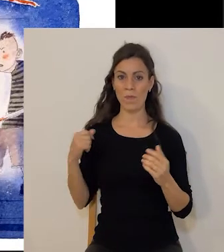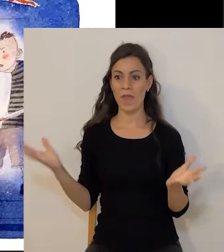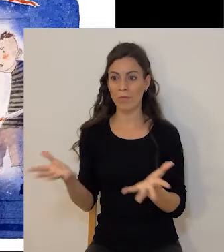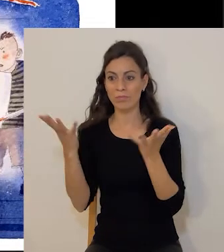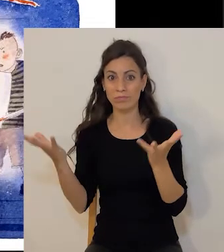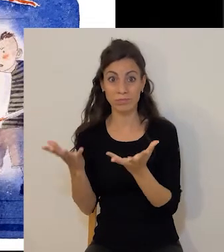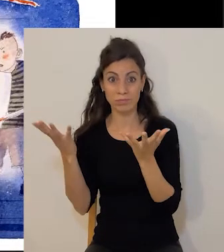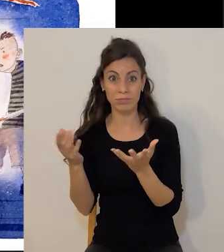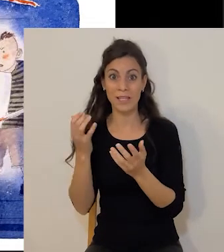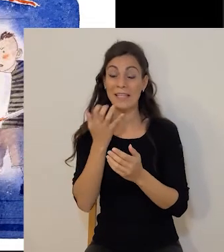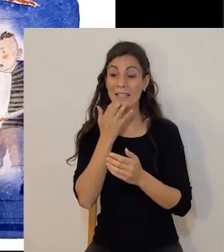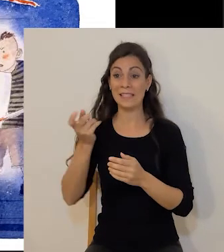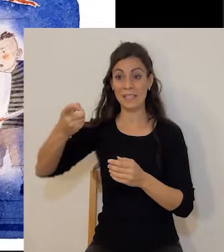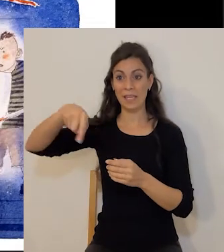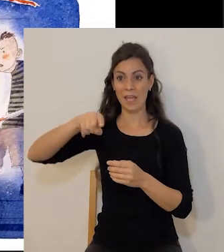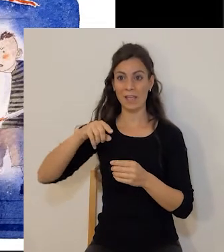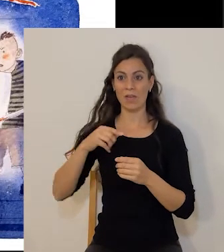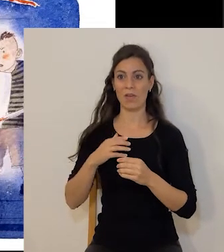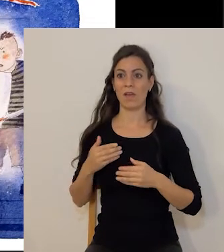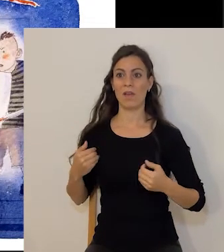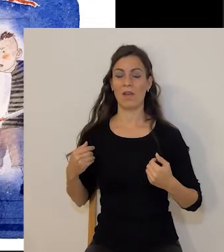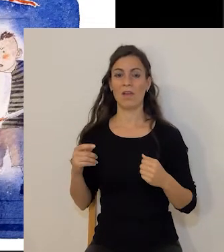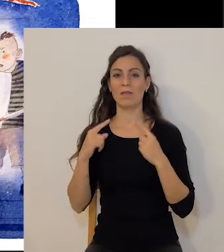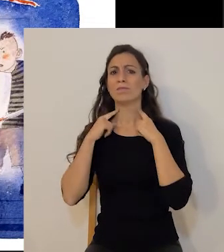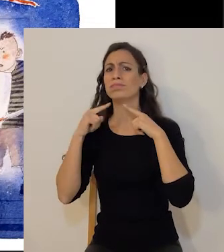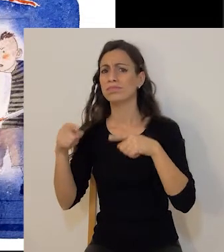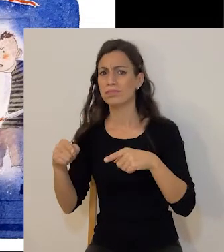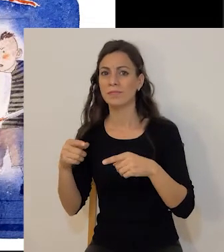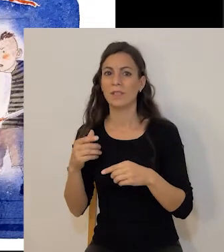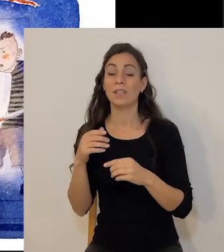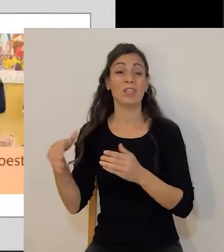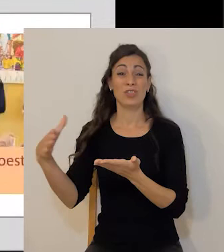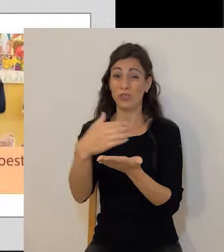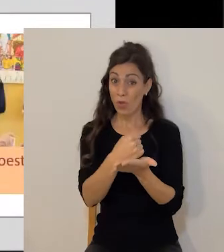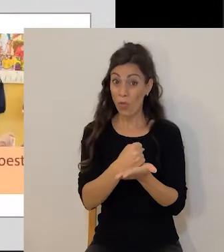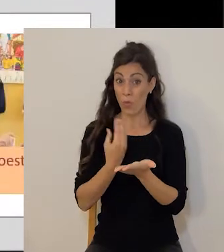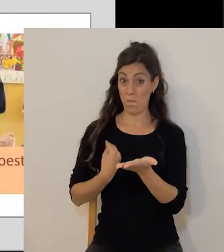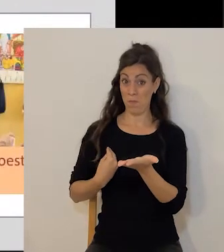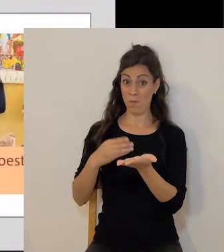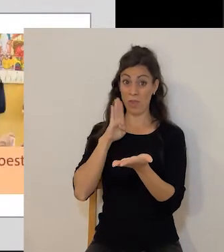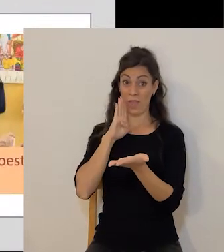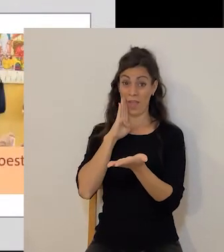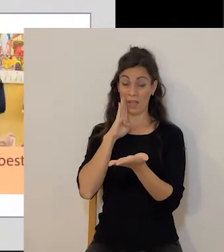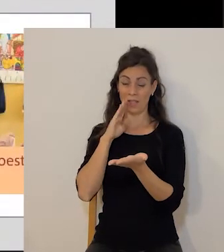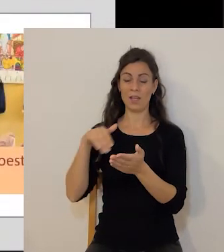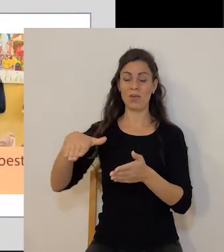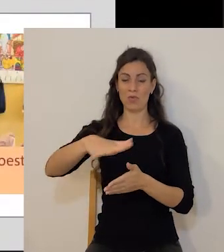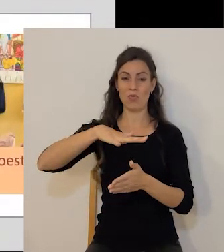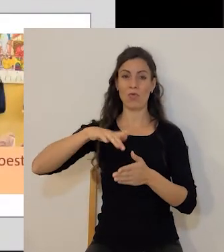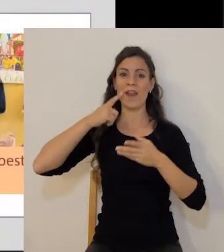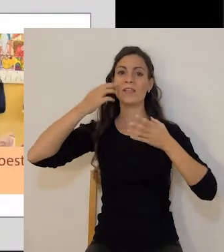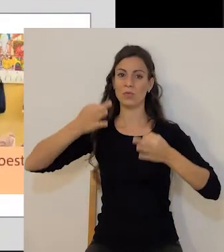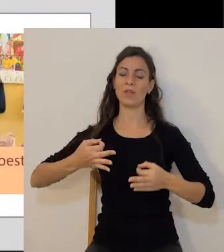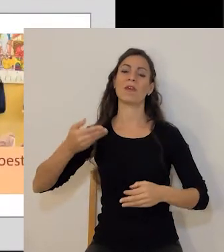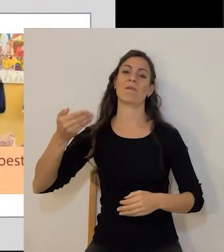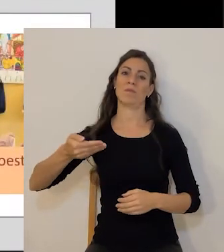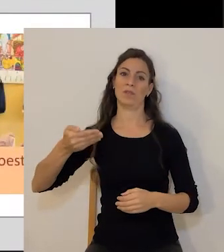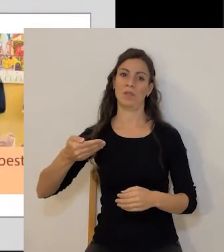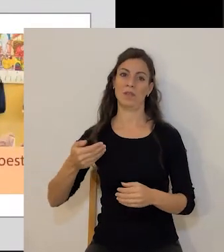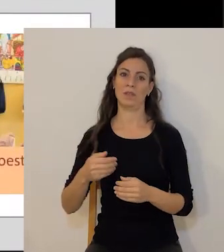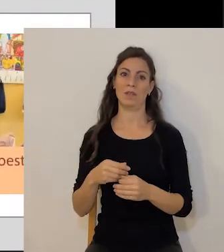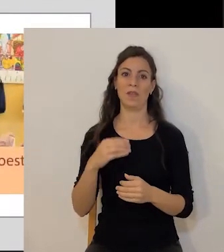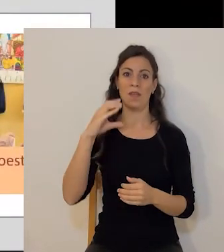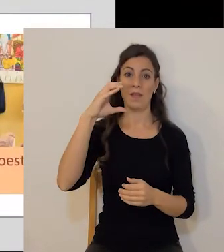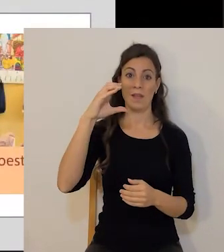tener iniciativa, y todo eso en un espacio de seguridad, ¿no? Es decir, es importante.